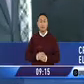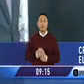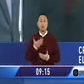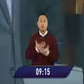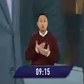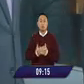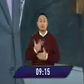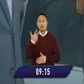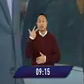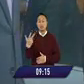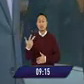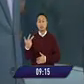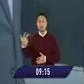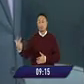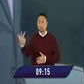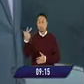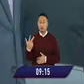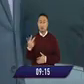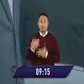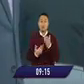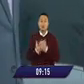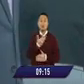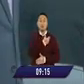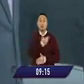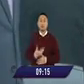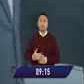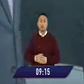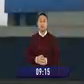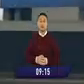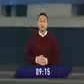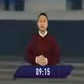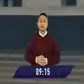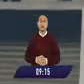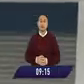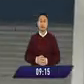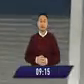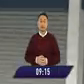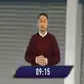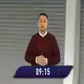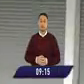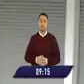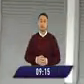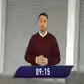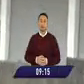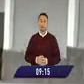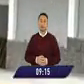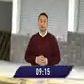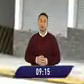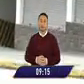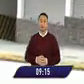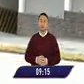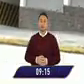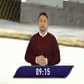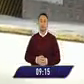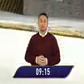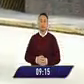es decir, al nuevo presidente, Daniel Noboa. Informó Miguel Ángel Bedoya.